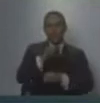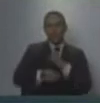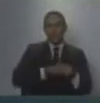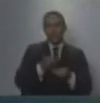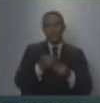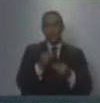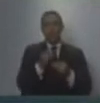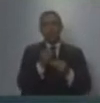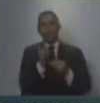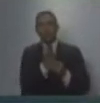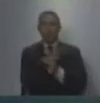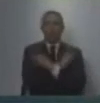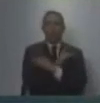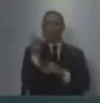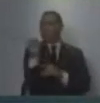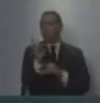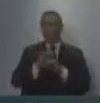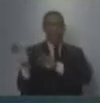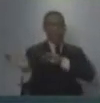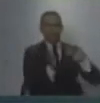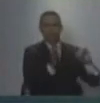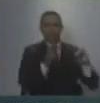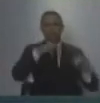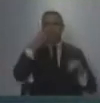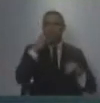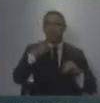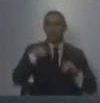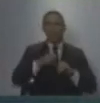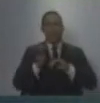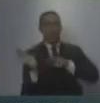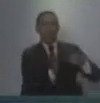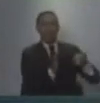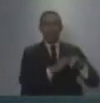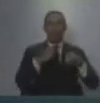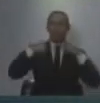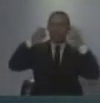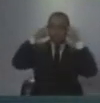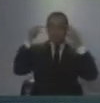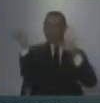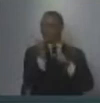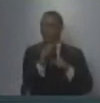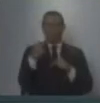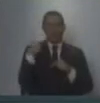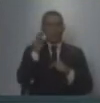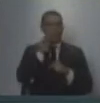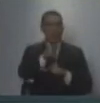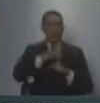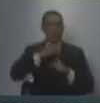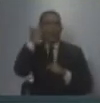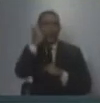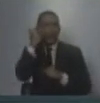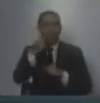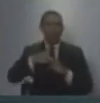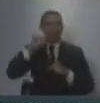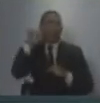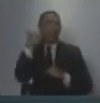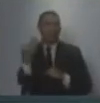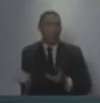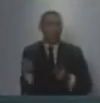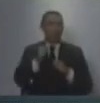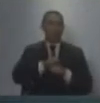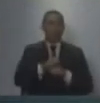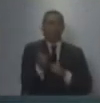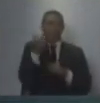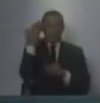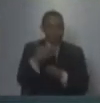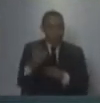lado las diferencias políticas porque la delincuencia no distingue clase, no distingue raza, no distingue sexo ni religión. Al momento de